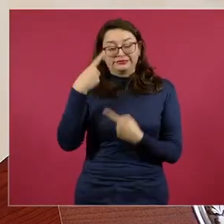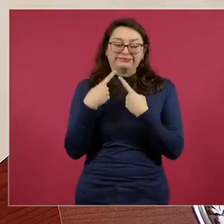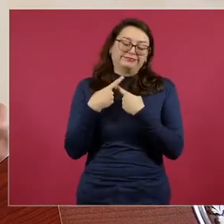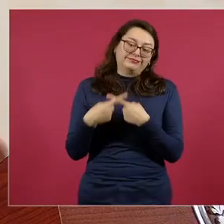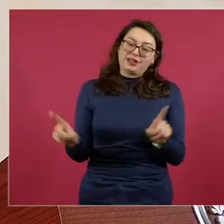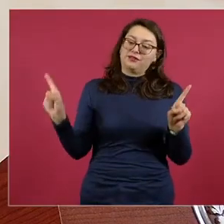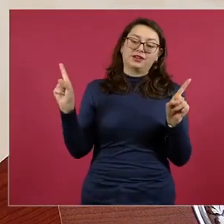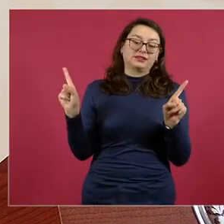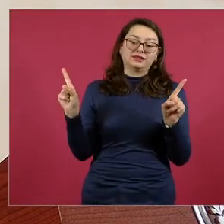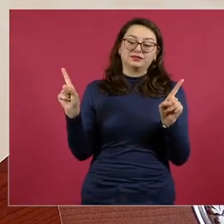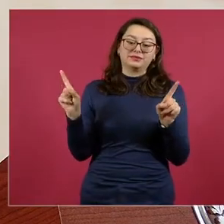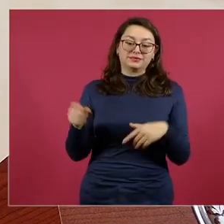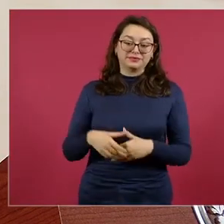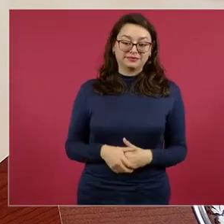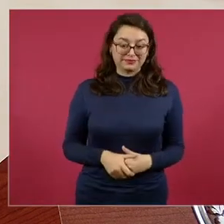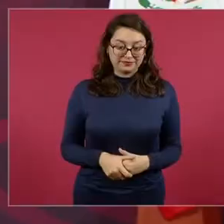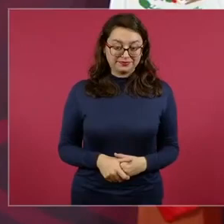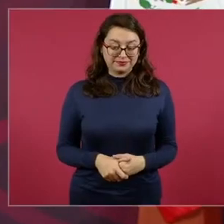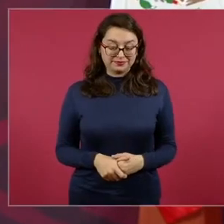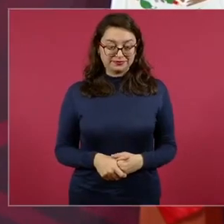Somos distintos.